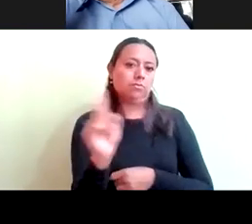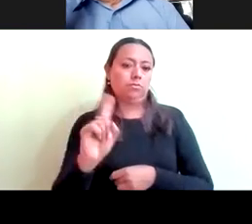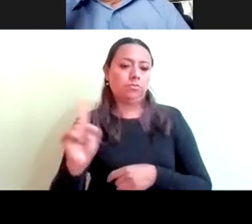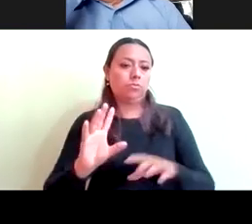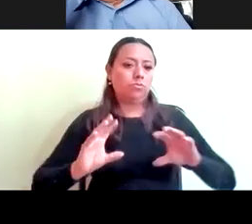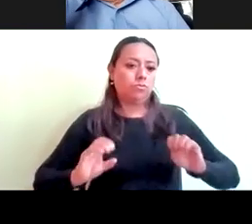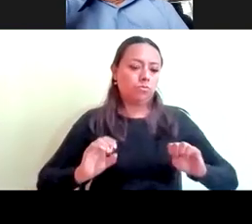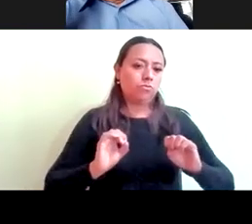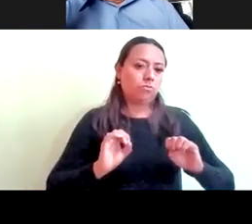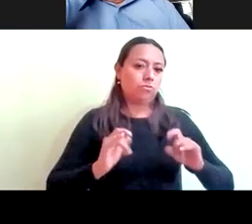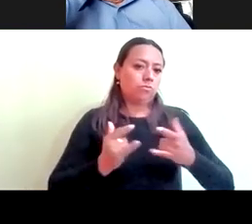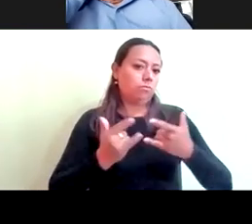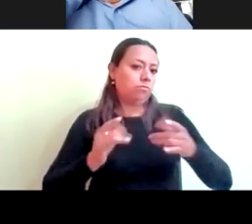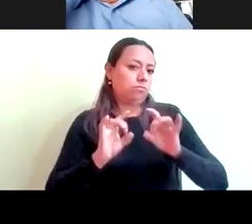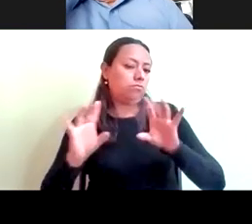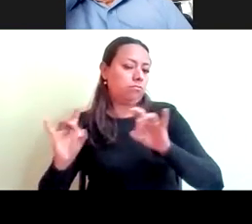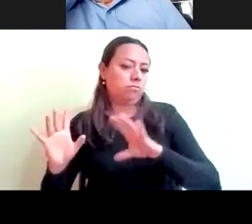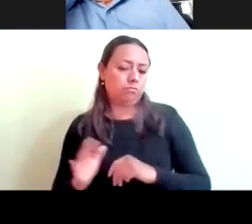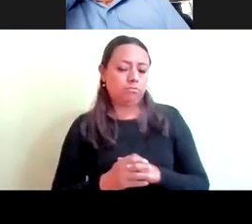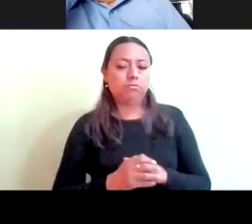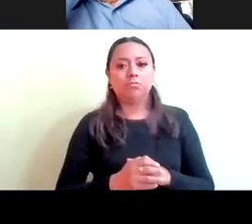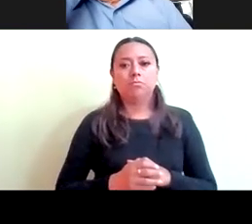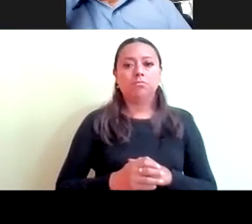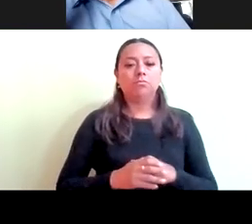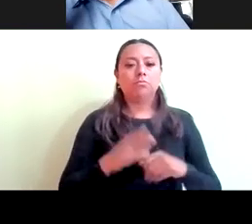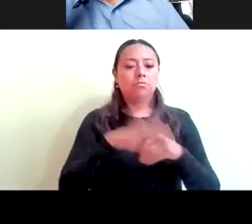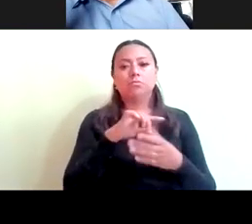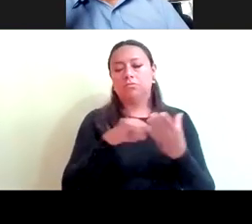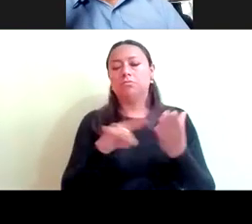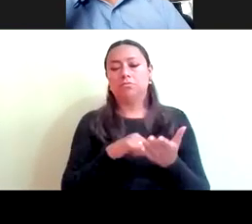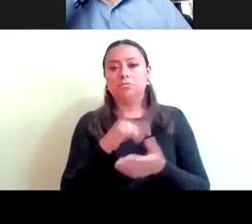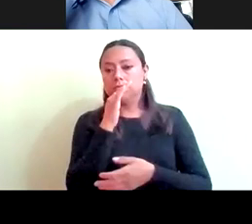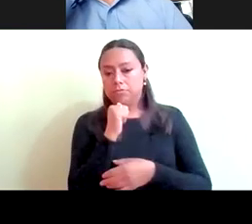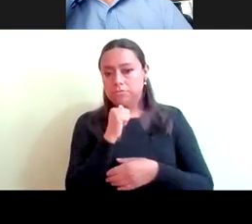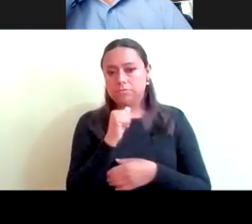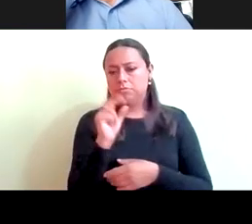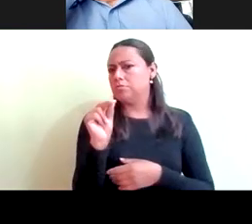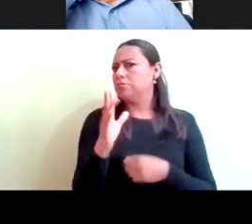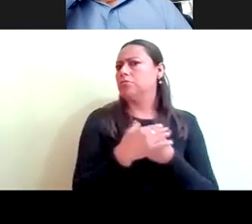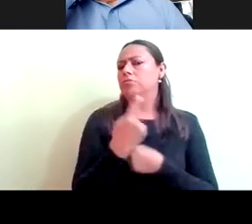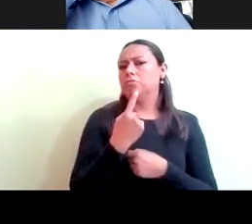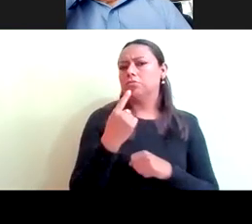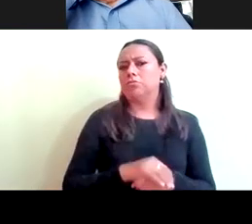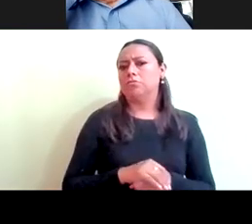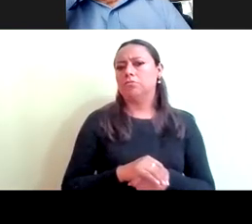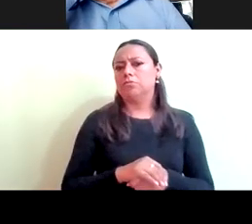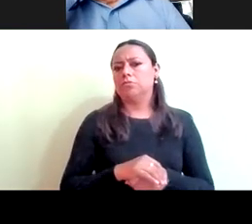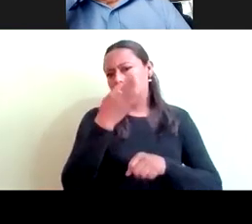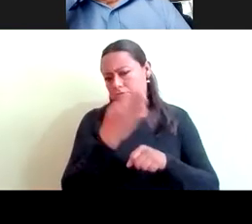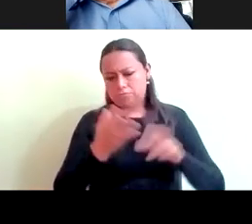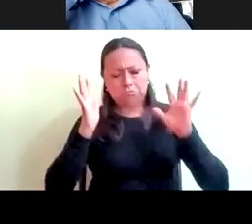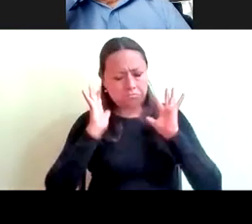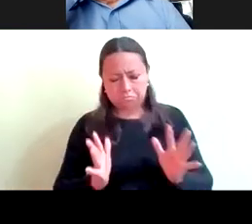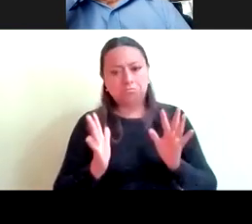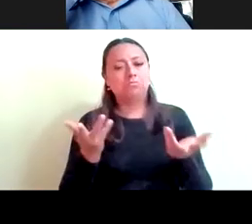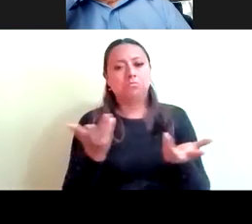donde no se pudieron llevar a cabo las elecciones, porque esas, a mayor abundamiento, ya se lograron reponer. Lo